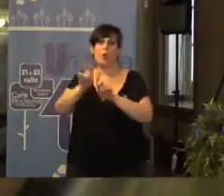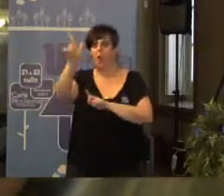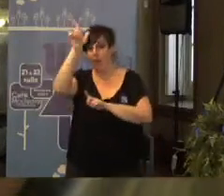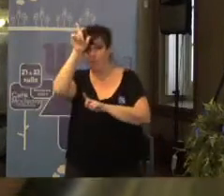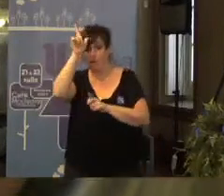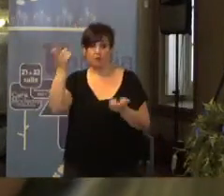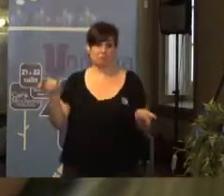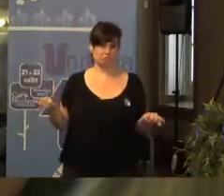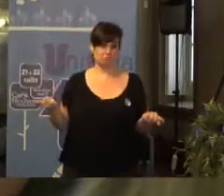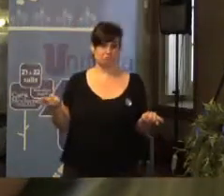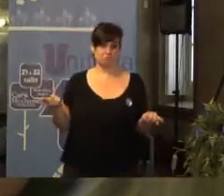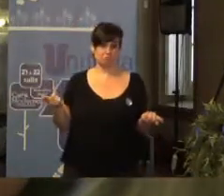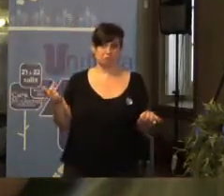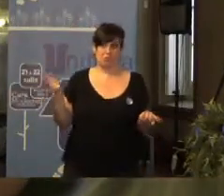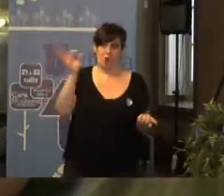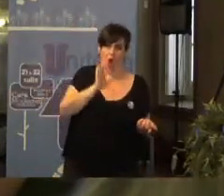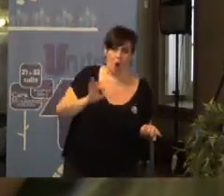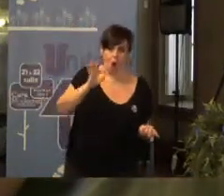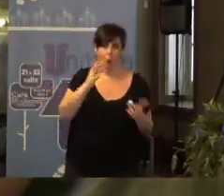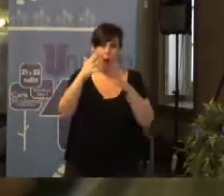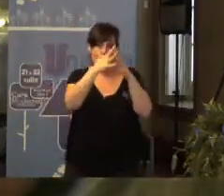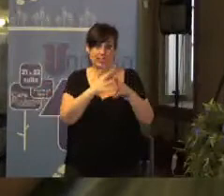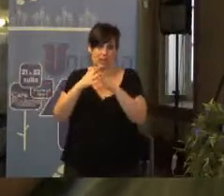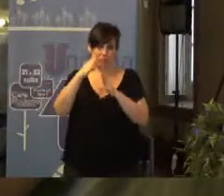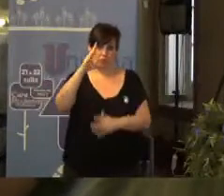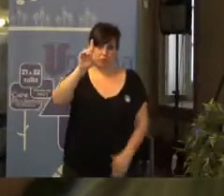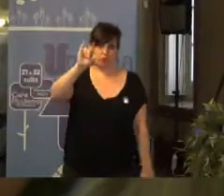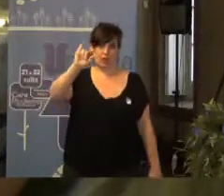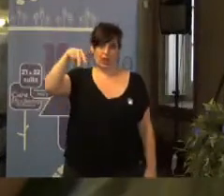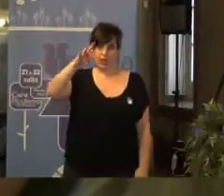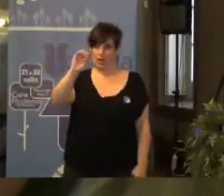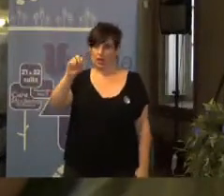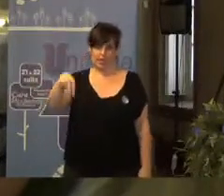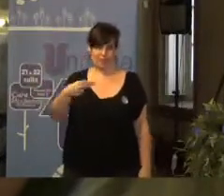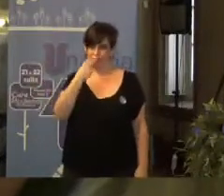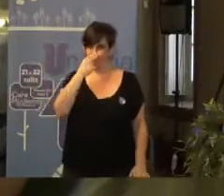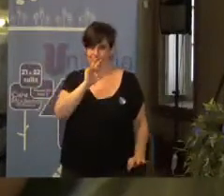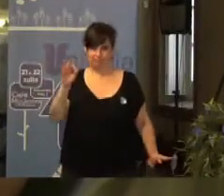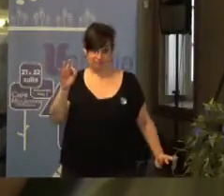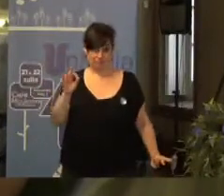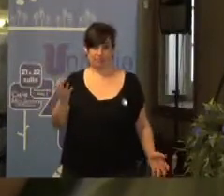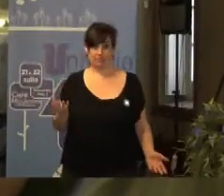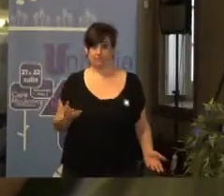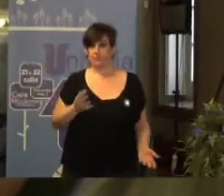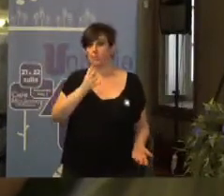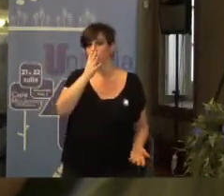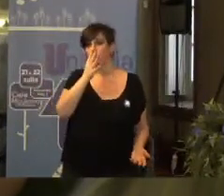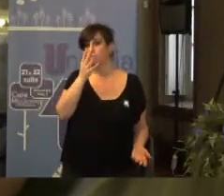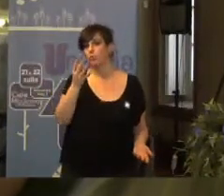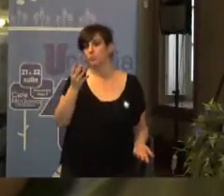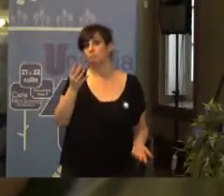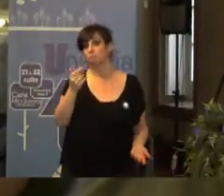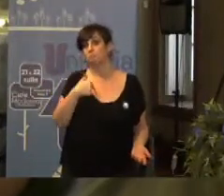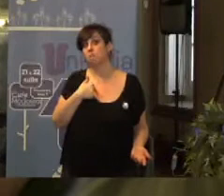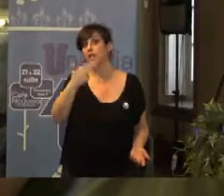la halcón Hillary Clinton, verdad? Que fai unhas políticas determinadas como fan os homes, defendendo un interese. A mí me